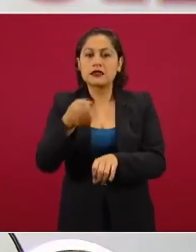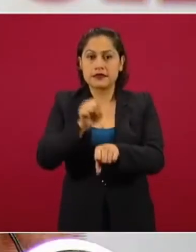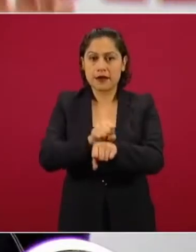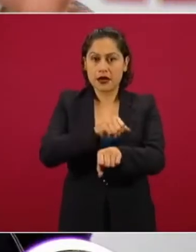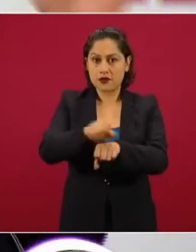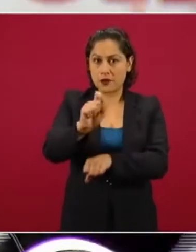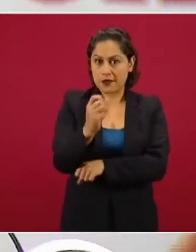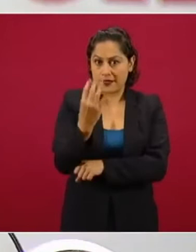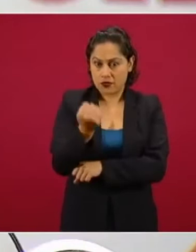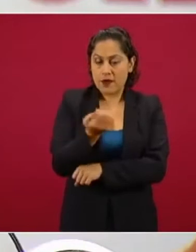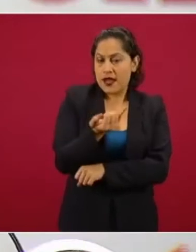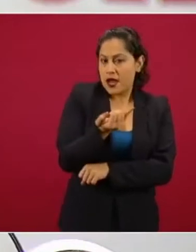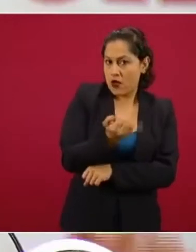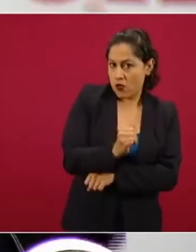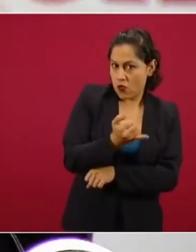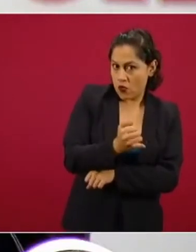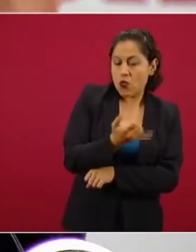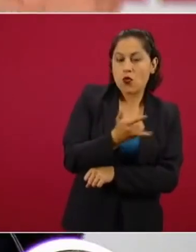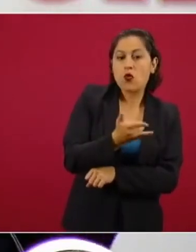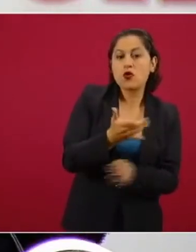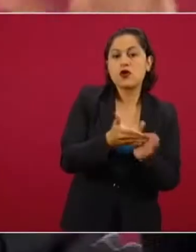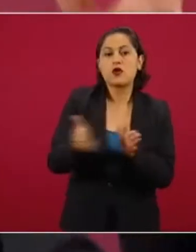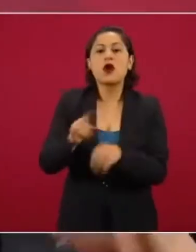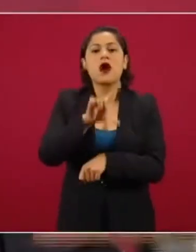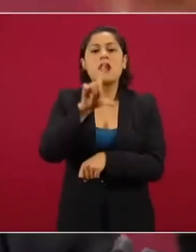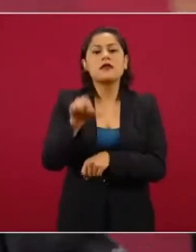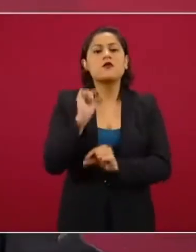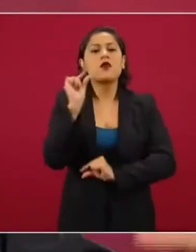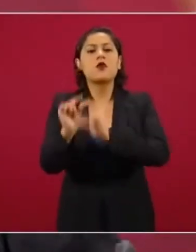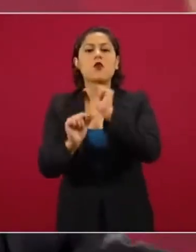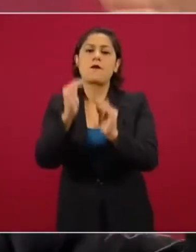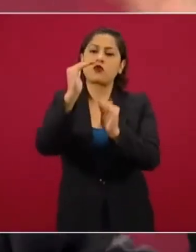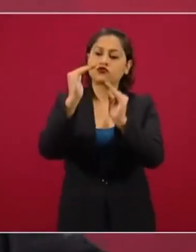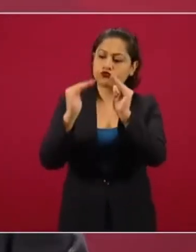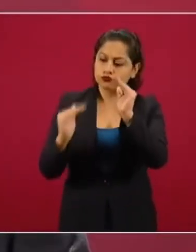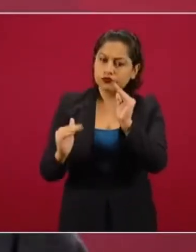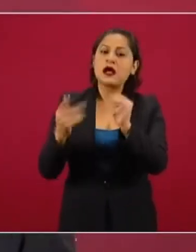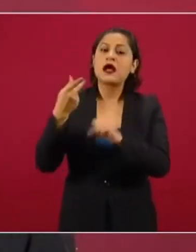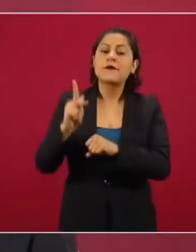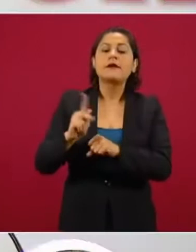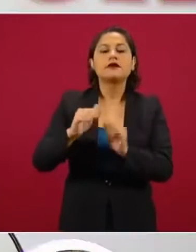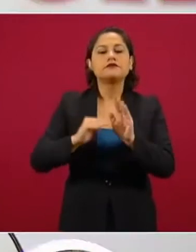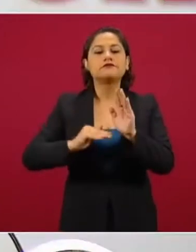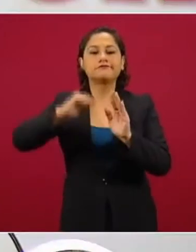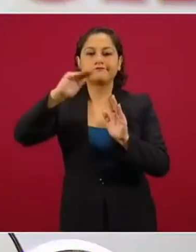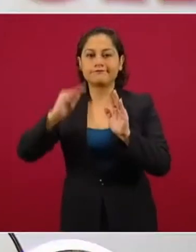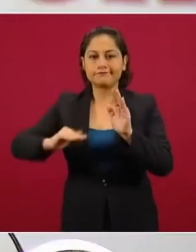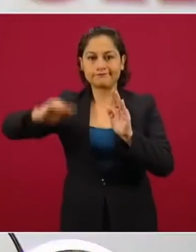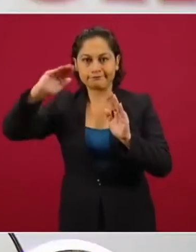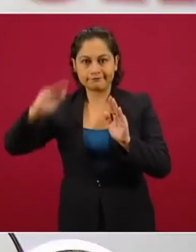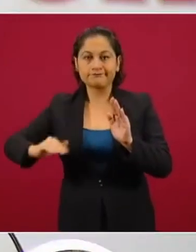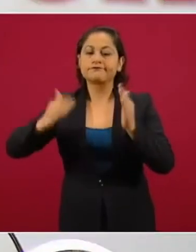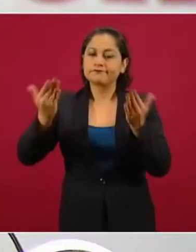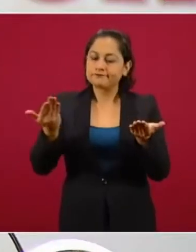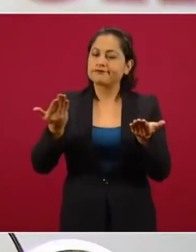año, y posteriormente bajaron, pero la gran mayoría han tenido subidas y bajadas, múltiples picos epidémicos, y esto